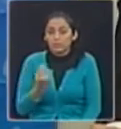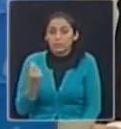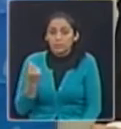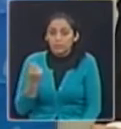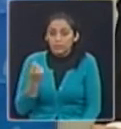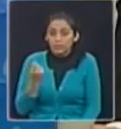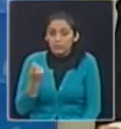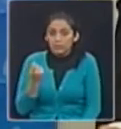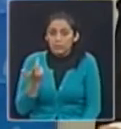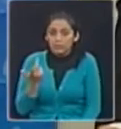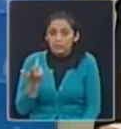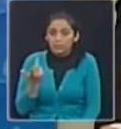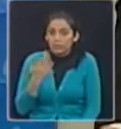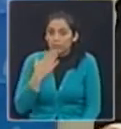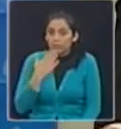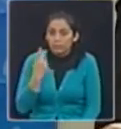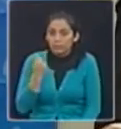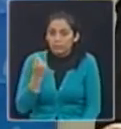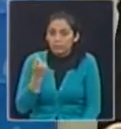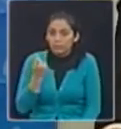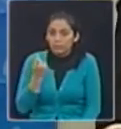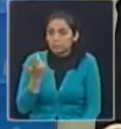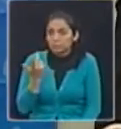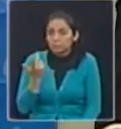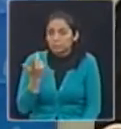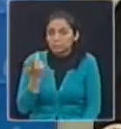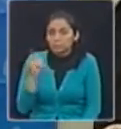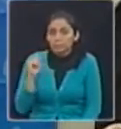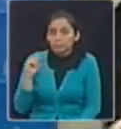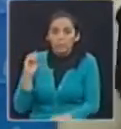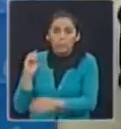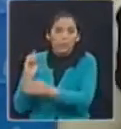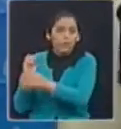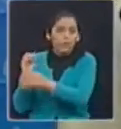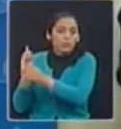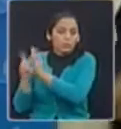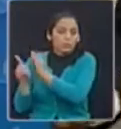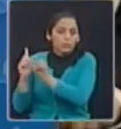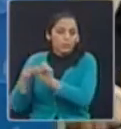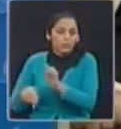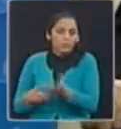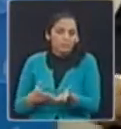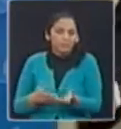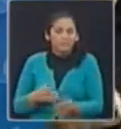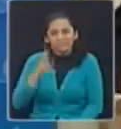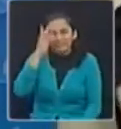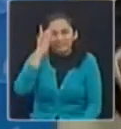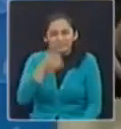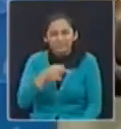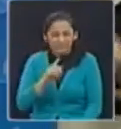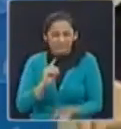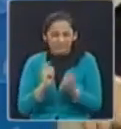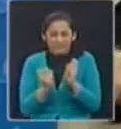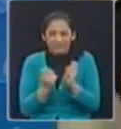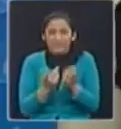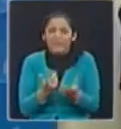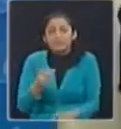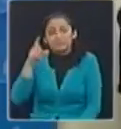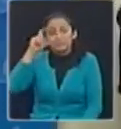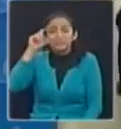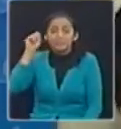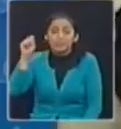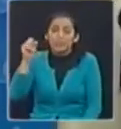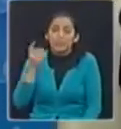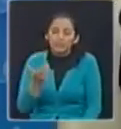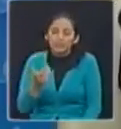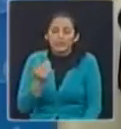dedicatoria. Esta es una ley con dedicatoria a Guillermo Lasso, en donde es público y notorio que el señor Lasso tiene bienes en el exterior y en algunos de los paraísos